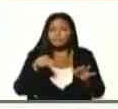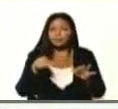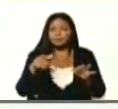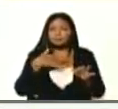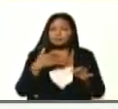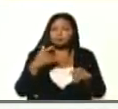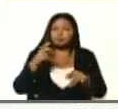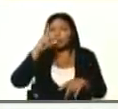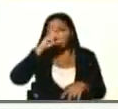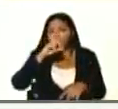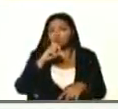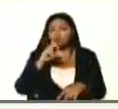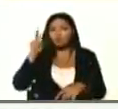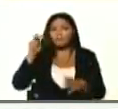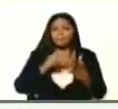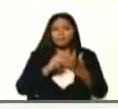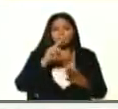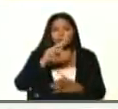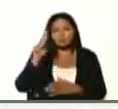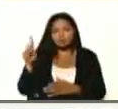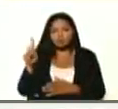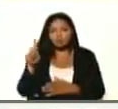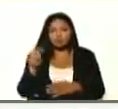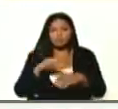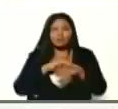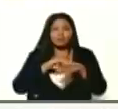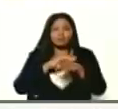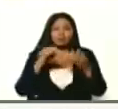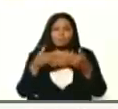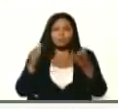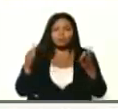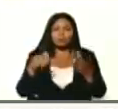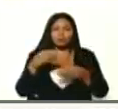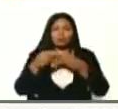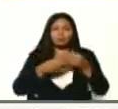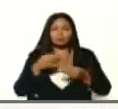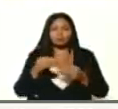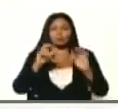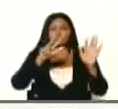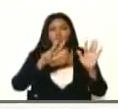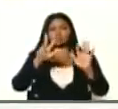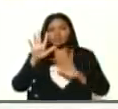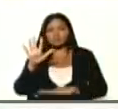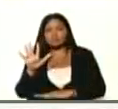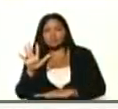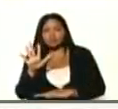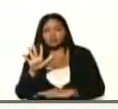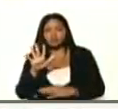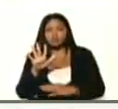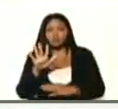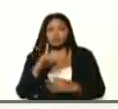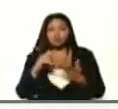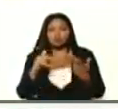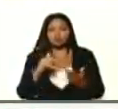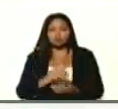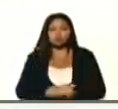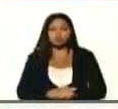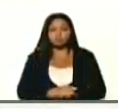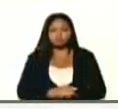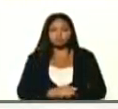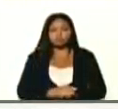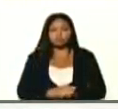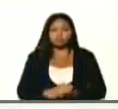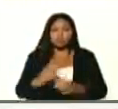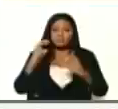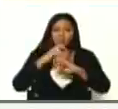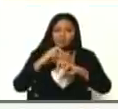este año 2021 el Ministerio Público ha procesado 85 casos en lo que se ha investigado el delito